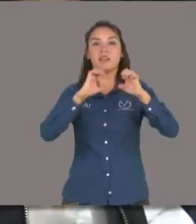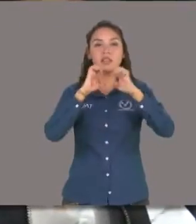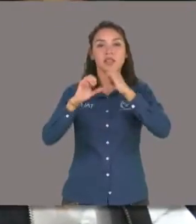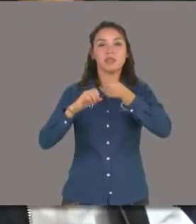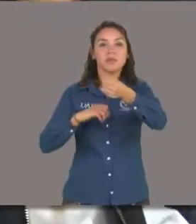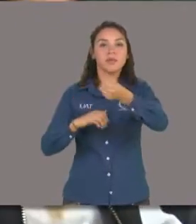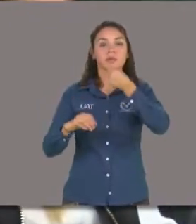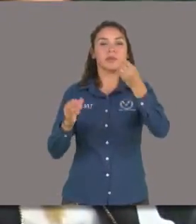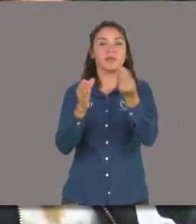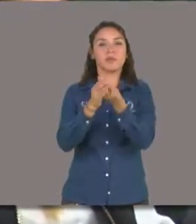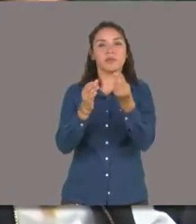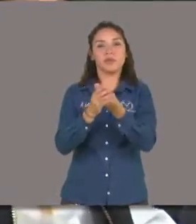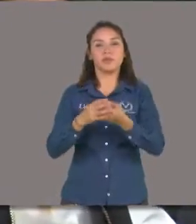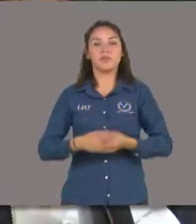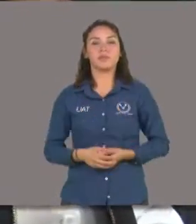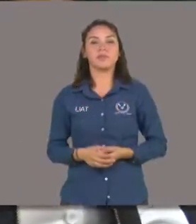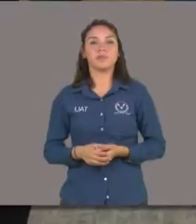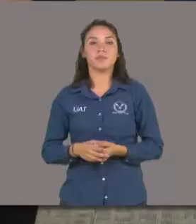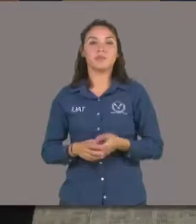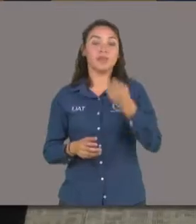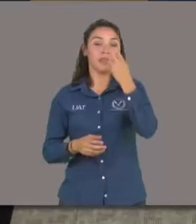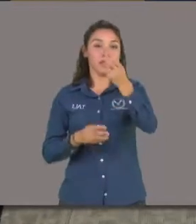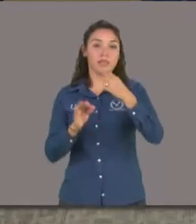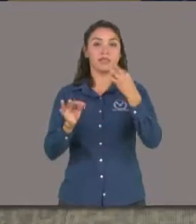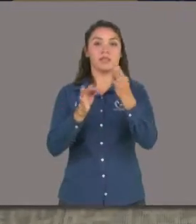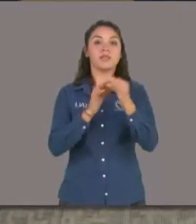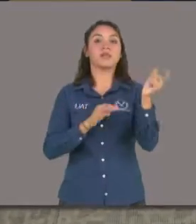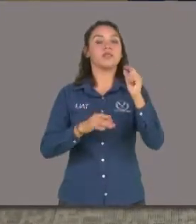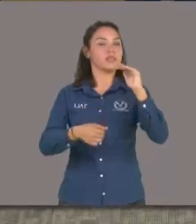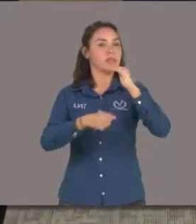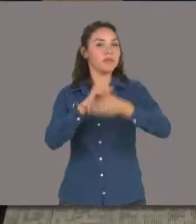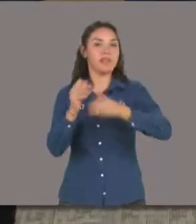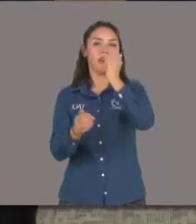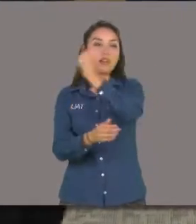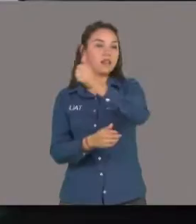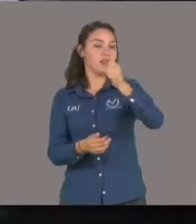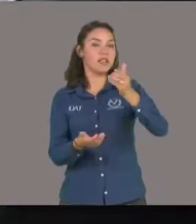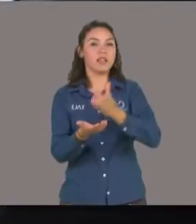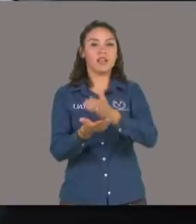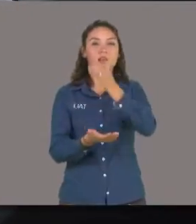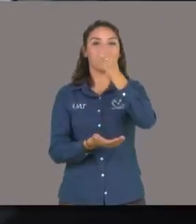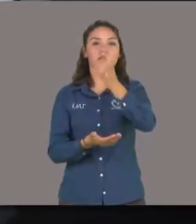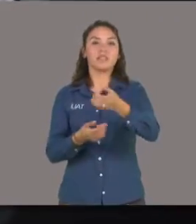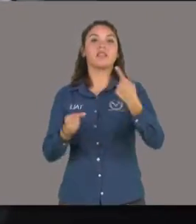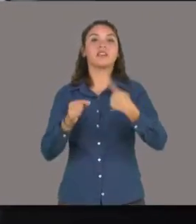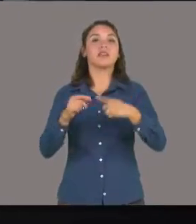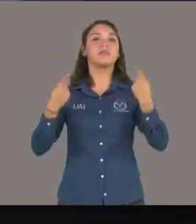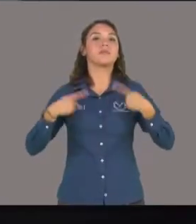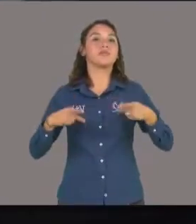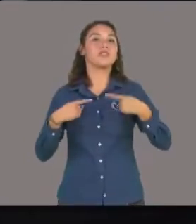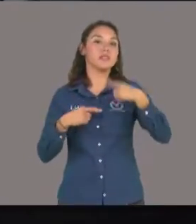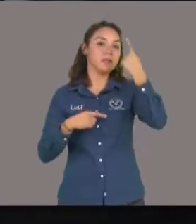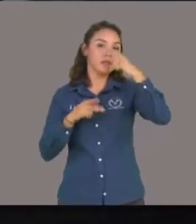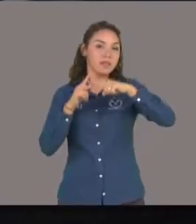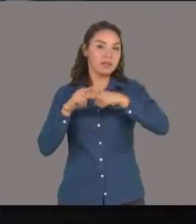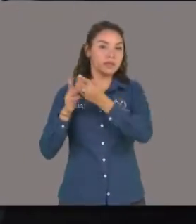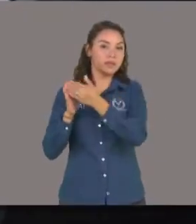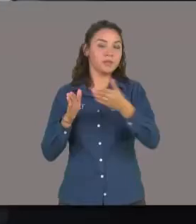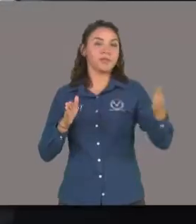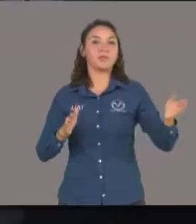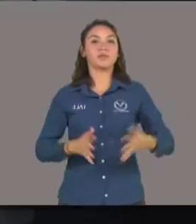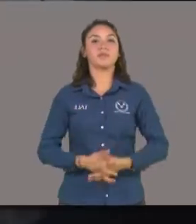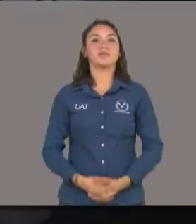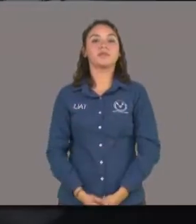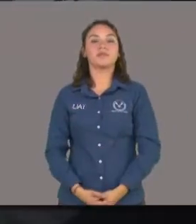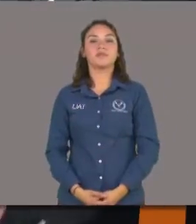los diversos medios de comunicación de la localidad. Esta ceremonia culminó con la entrega de constancias a quienes participaron en este programa, impulsado por esta